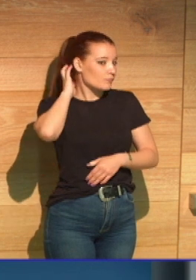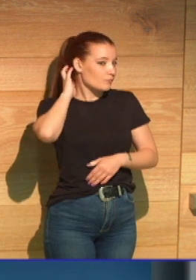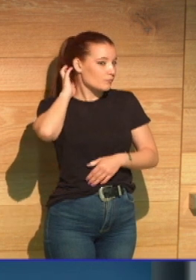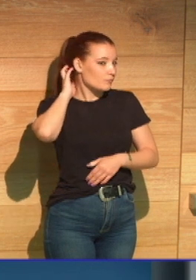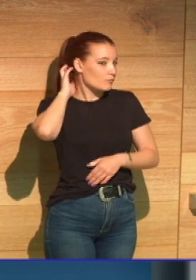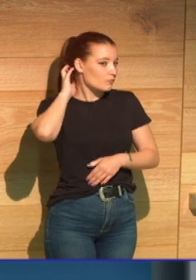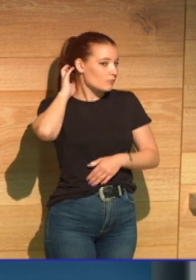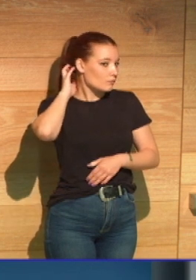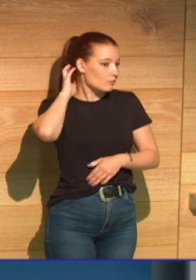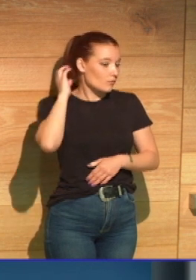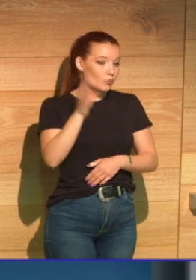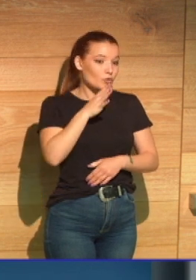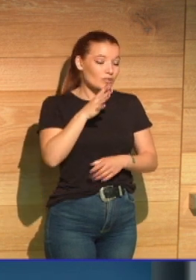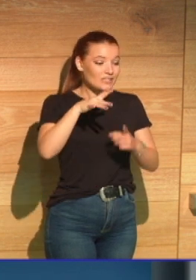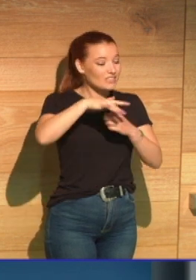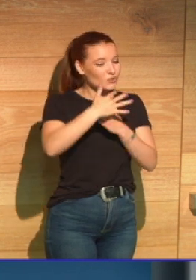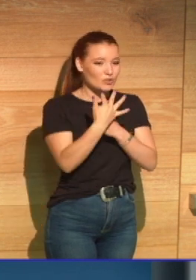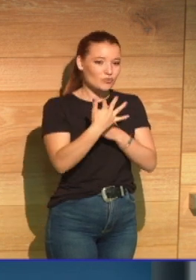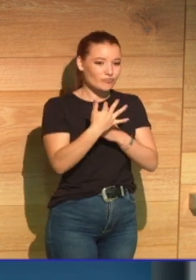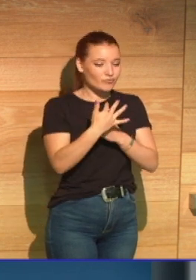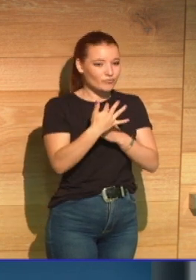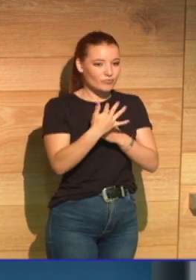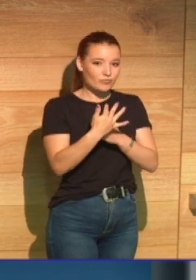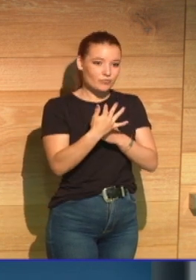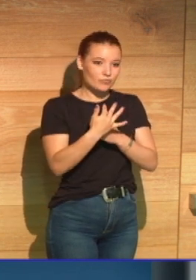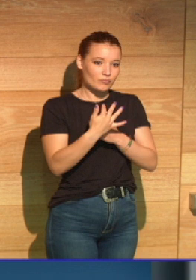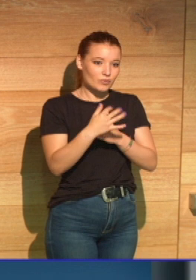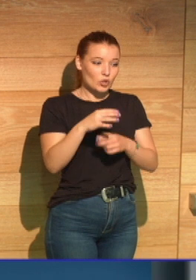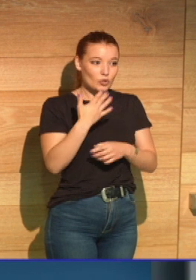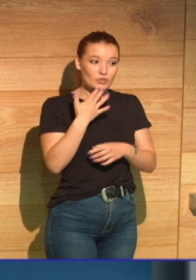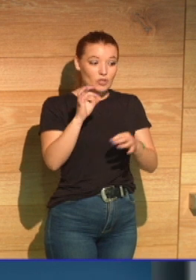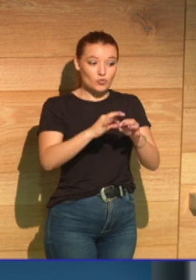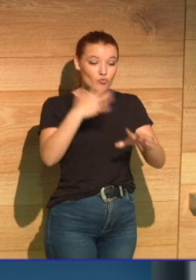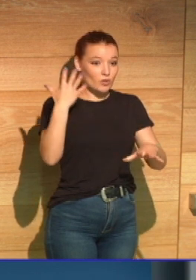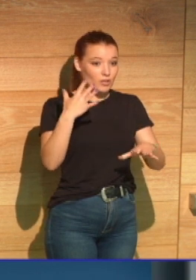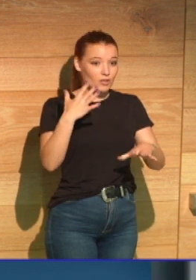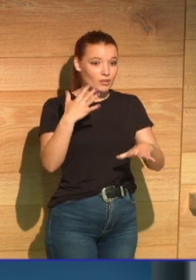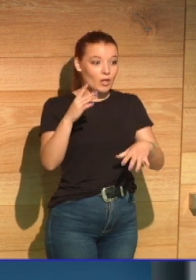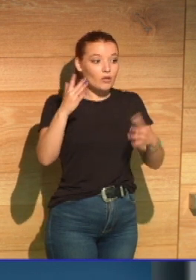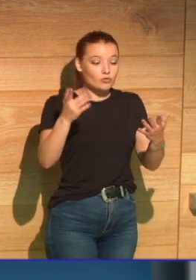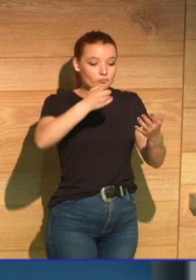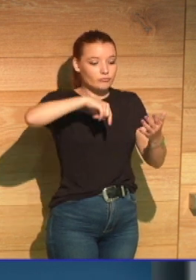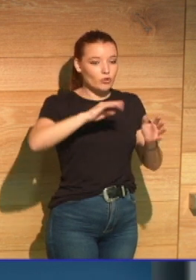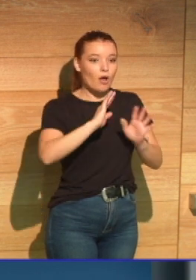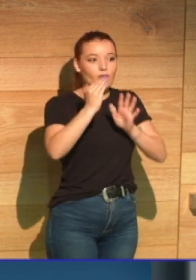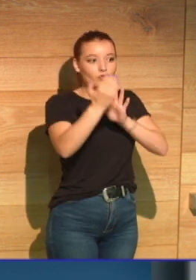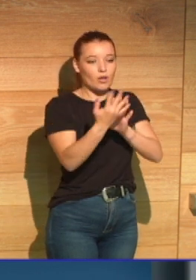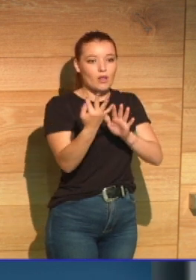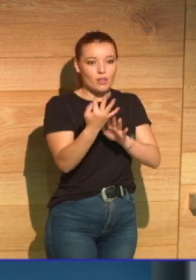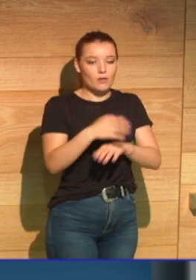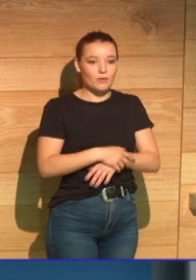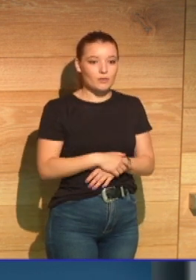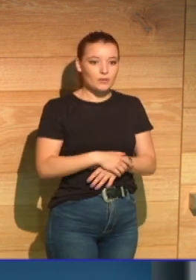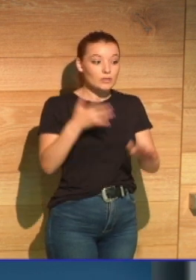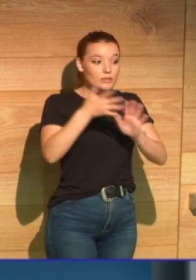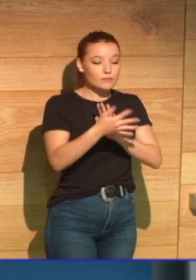una circunstancia un poco digamos, al azar que sucedió y que tuvimos que afrontar y que implicaba desbordar